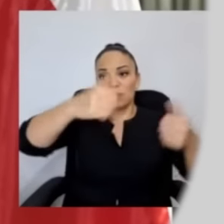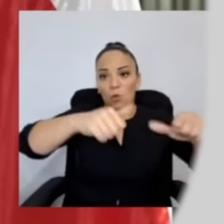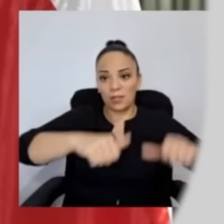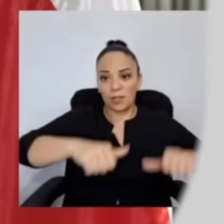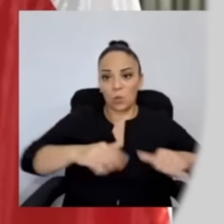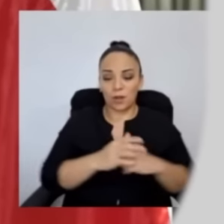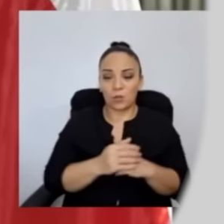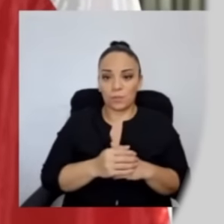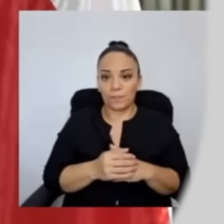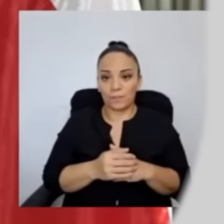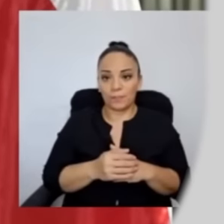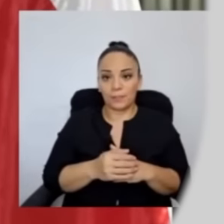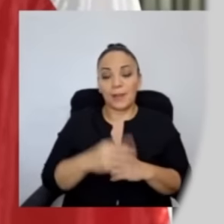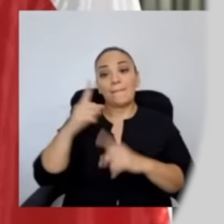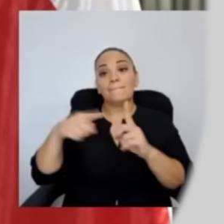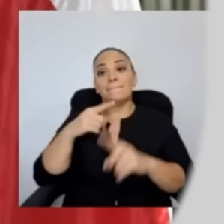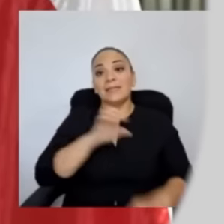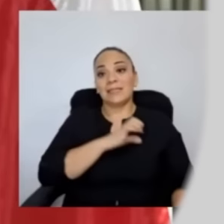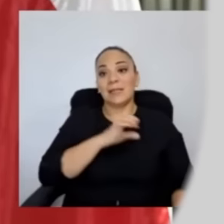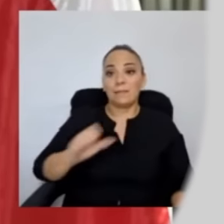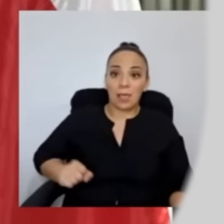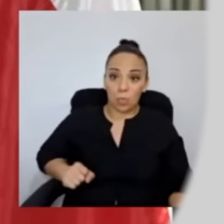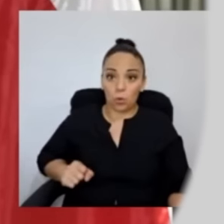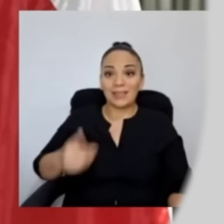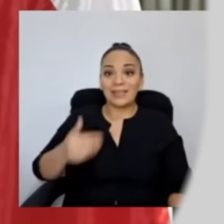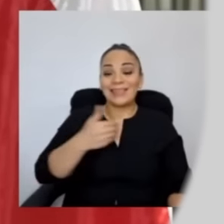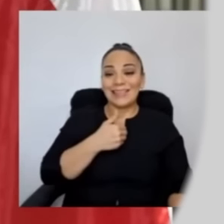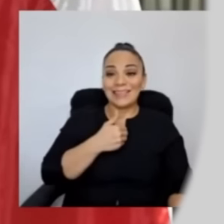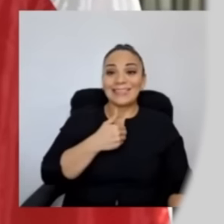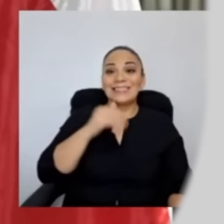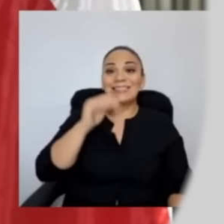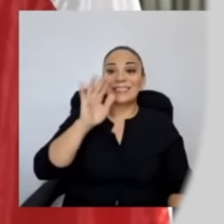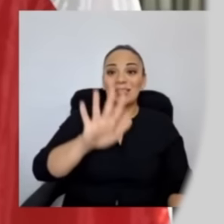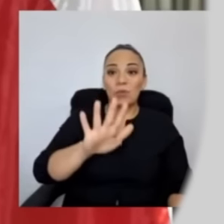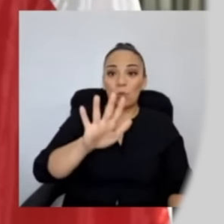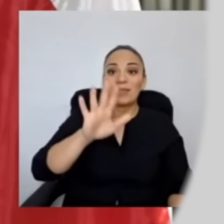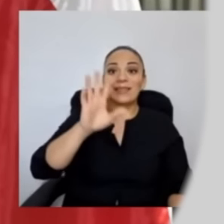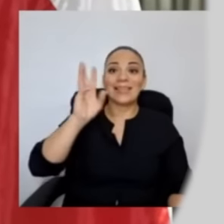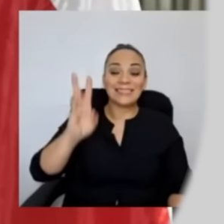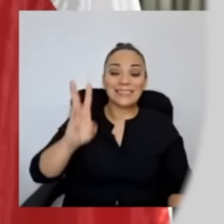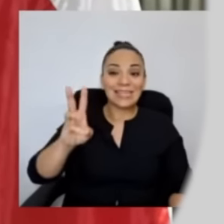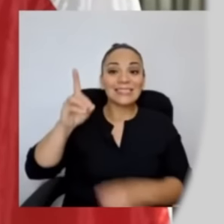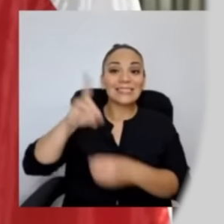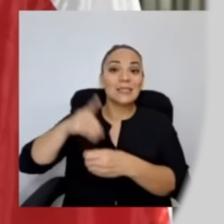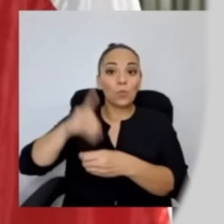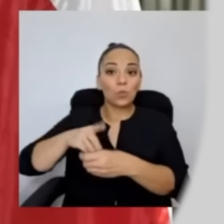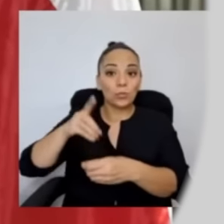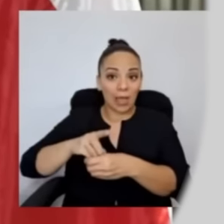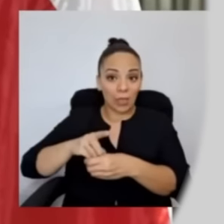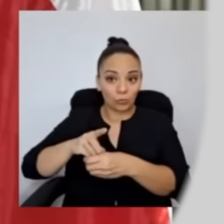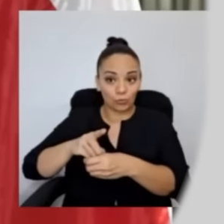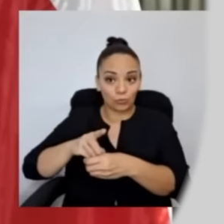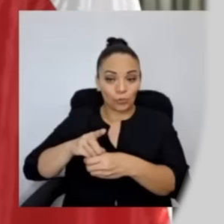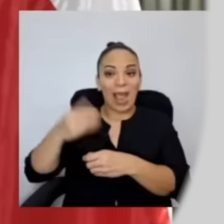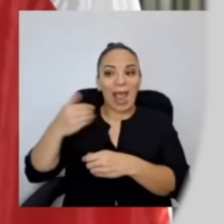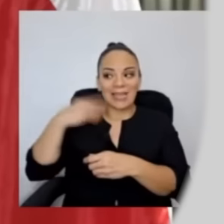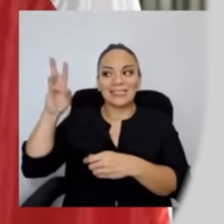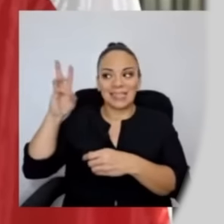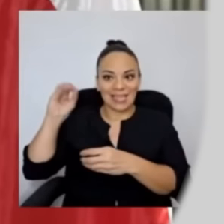El Salvador, donde el presidente Bukele tiene 56 de 60 diputados. ¿Qué leo yo ahí?